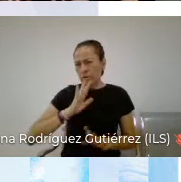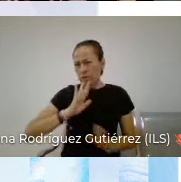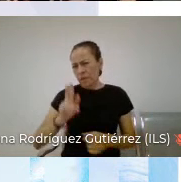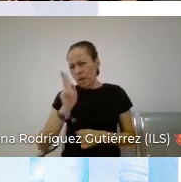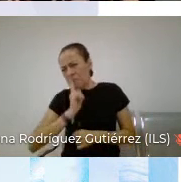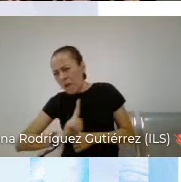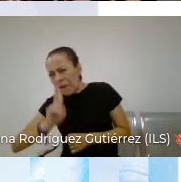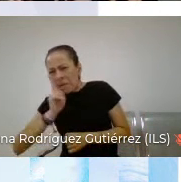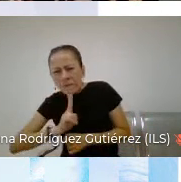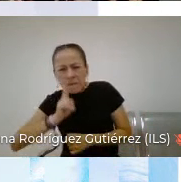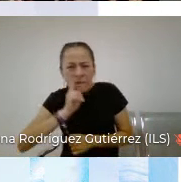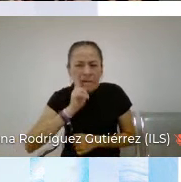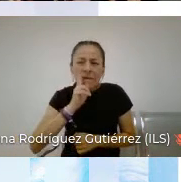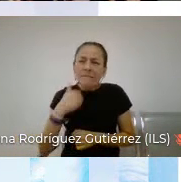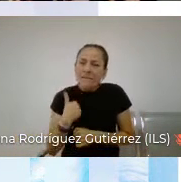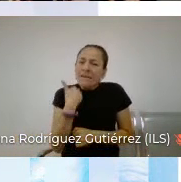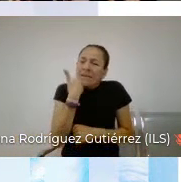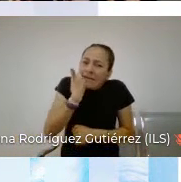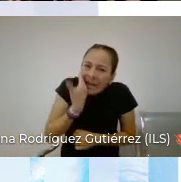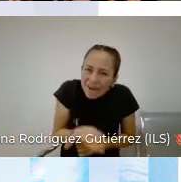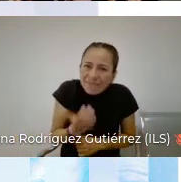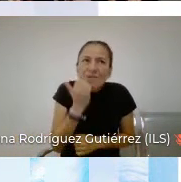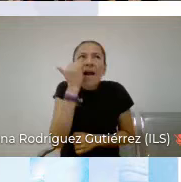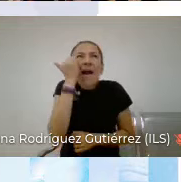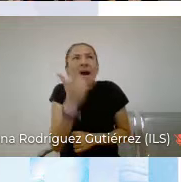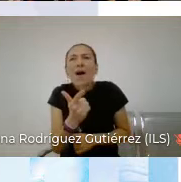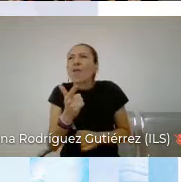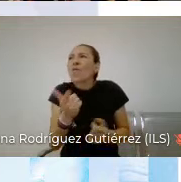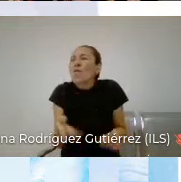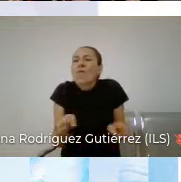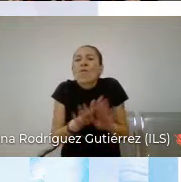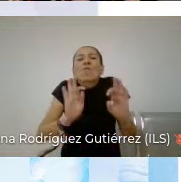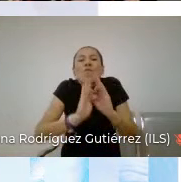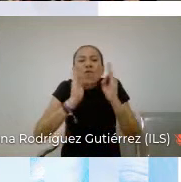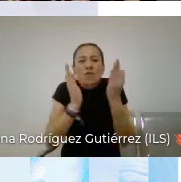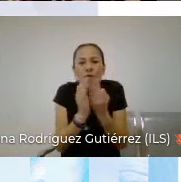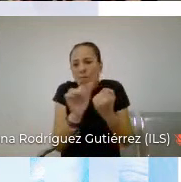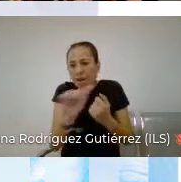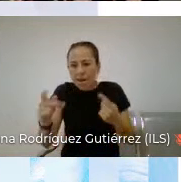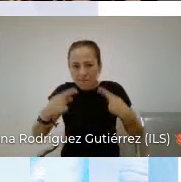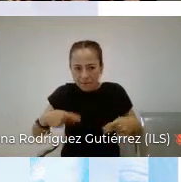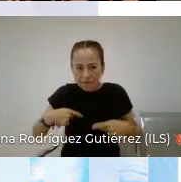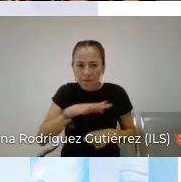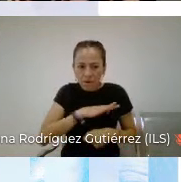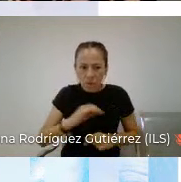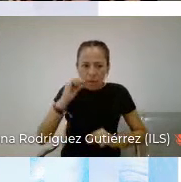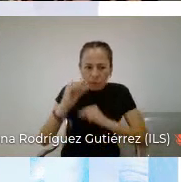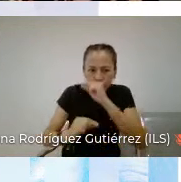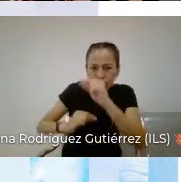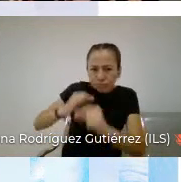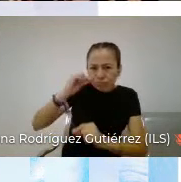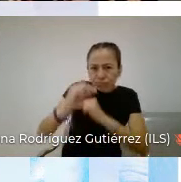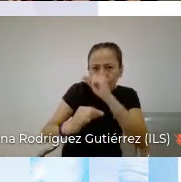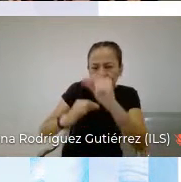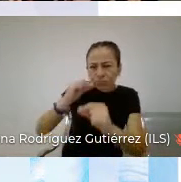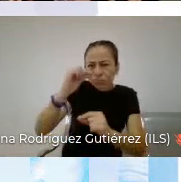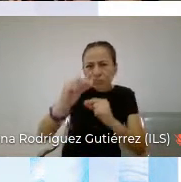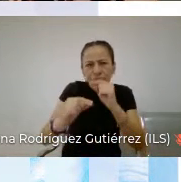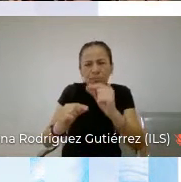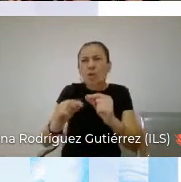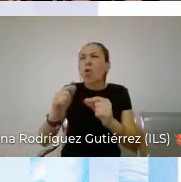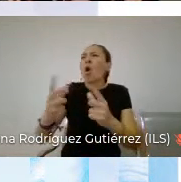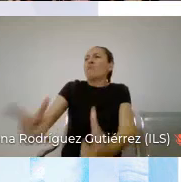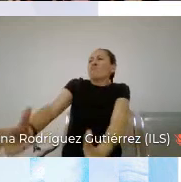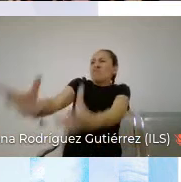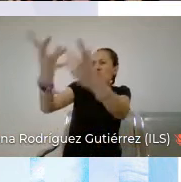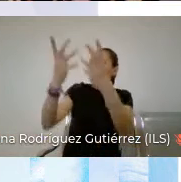queremos encontrar un modelo que sea súper escalable para las personas, ¿no? Que no apoyemos a cientos ni miles de personas, sino